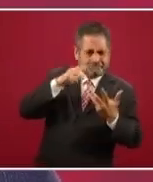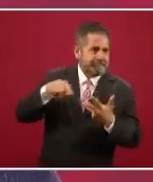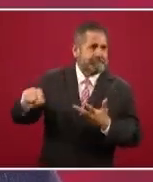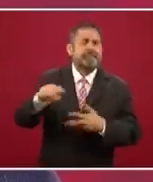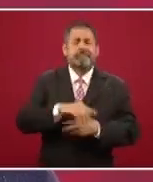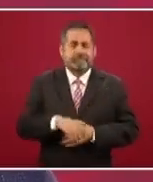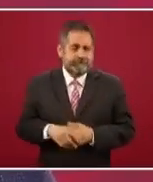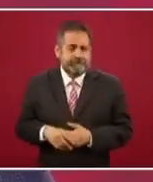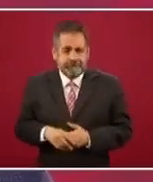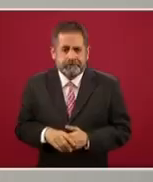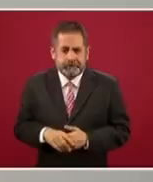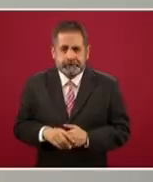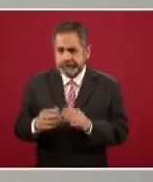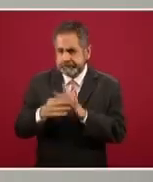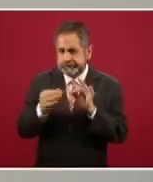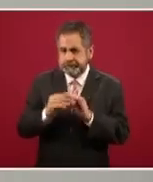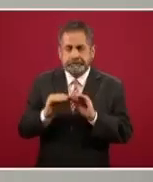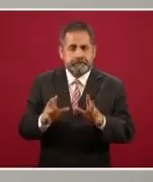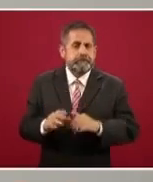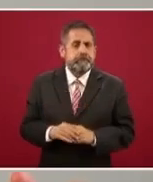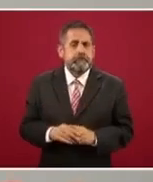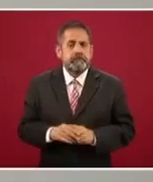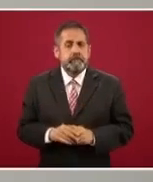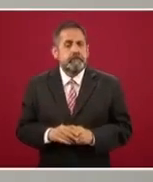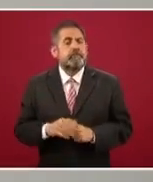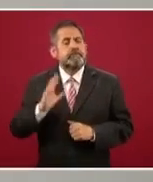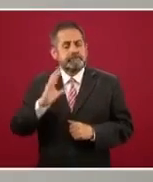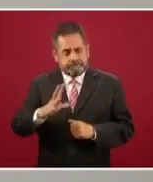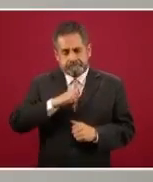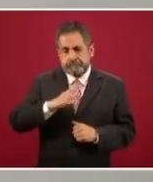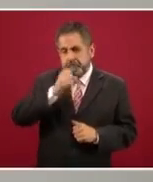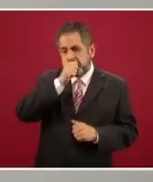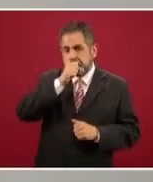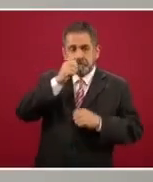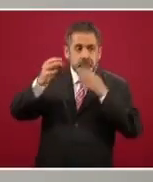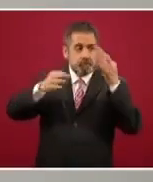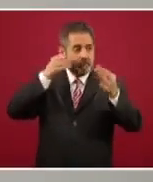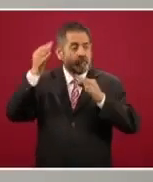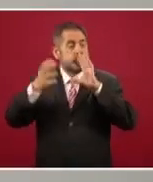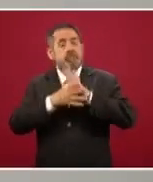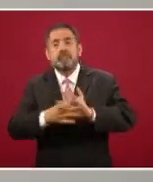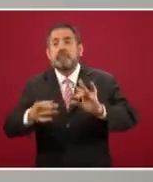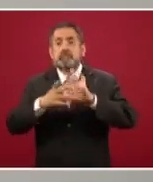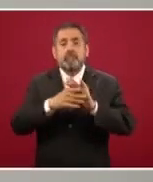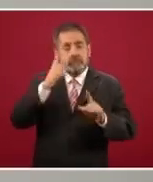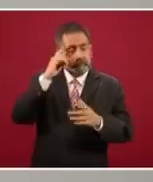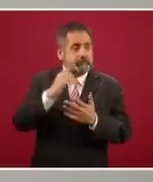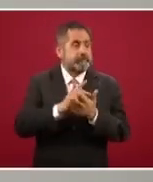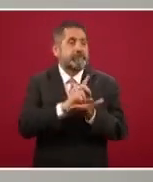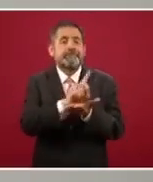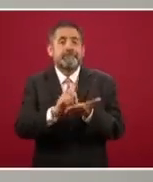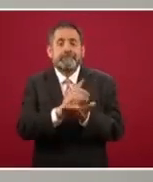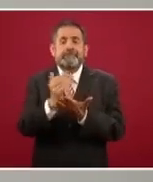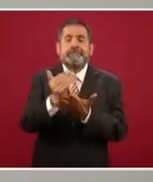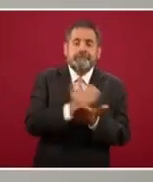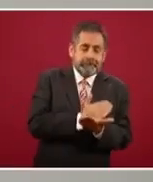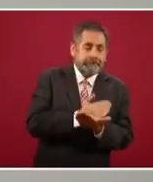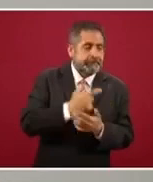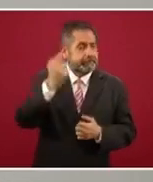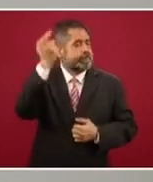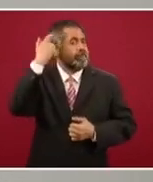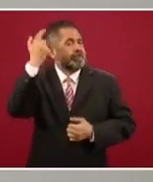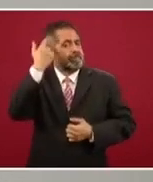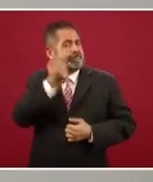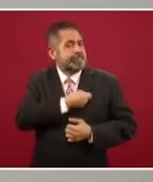grato y no lo detallé, cómo tenemos la campaña contra adicciones, la campaña de salud mental que